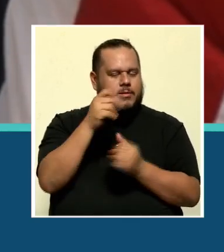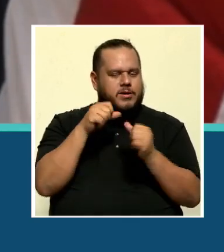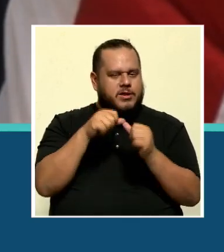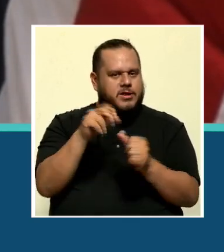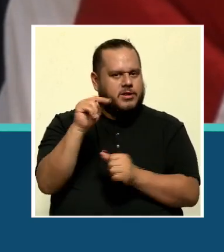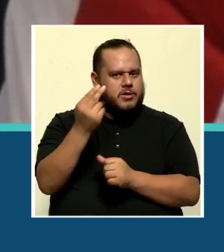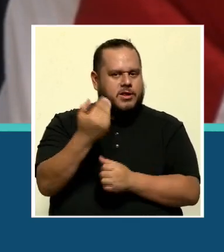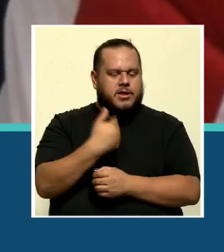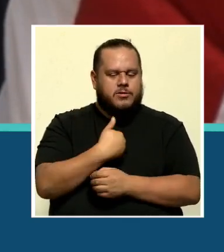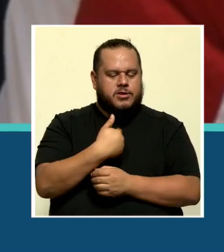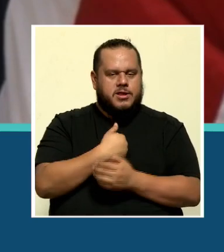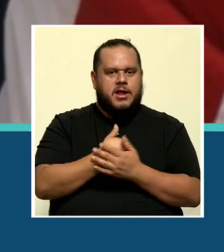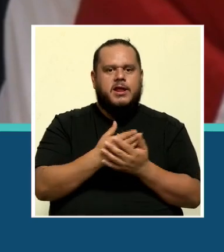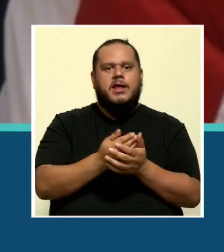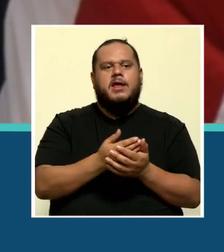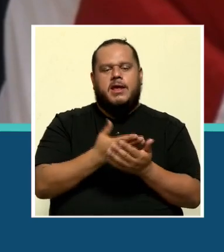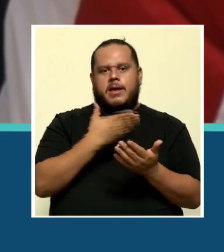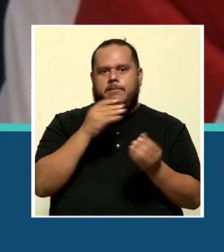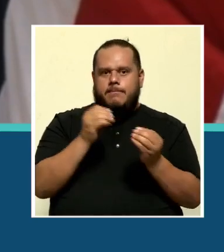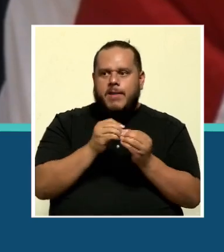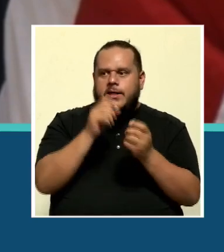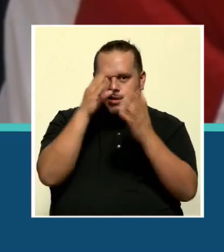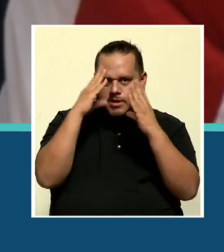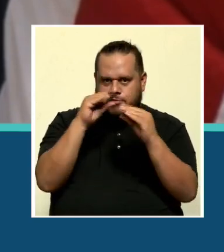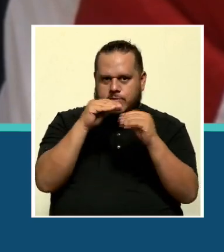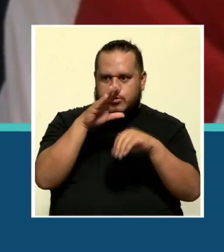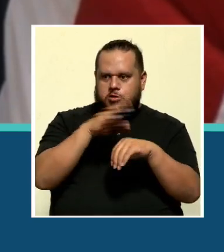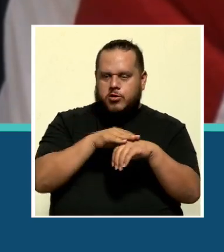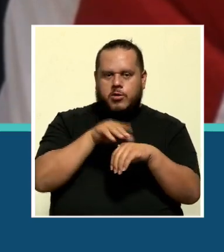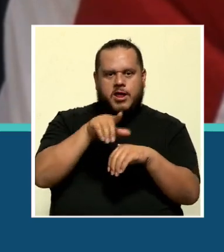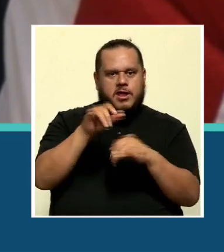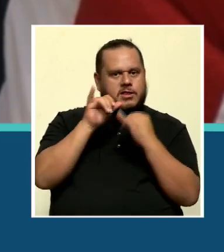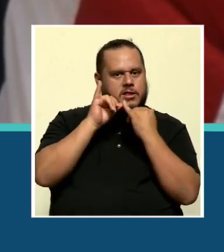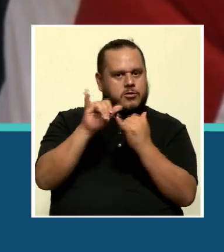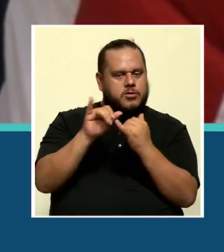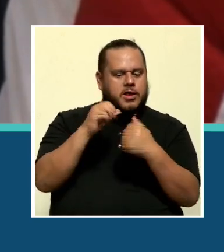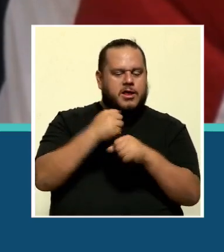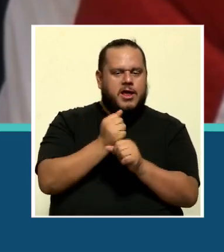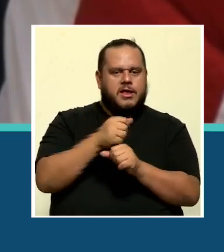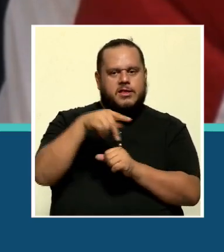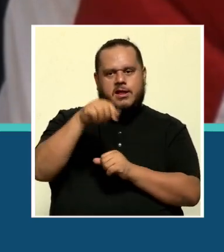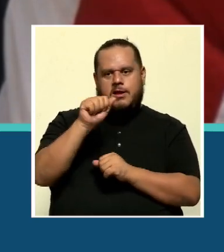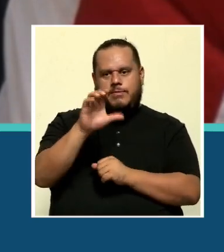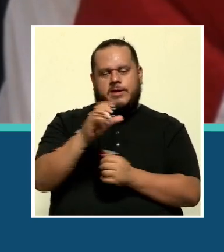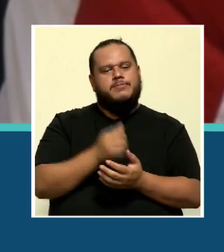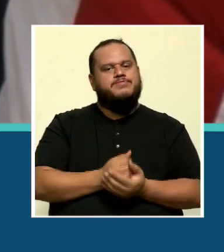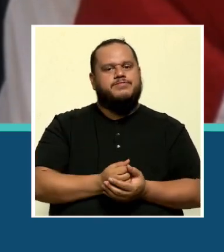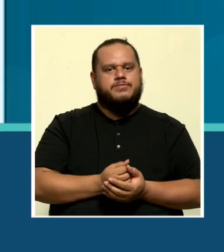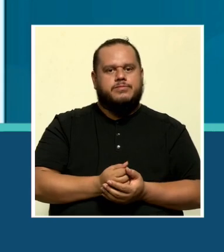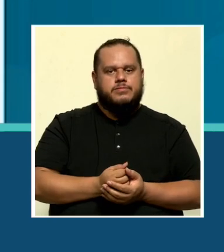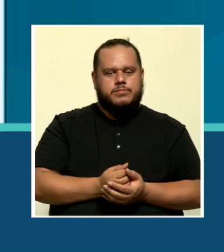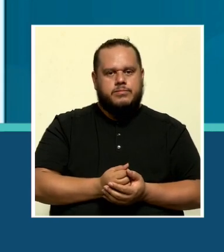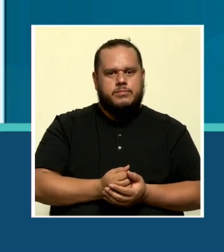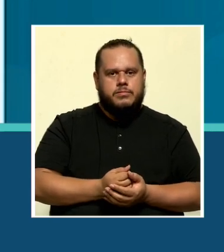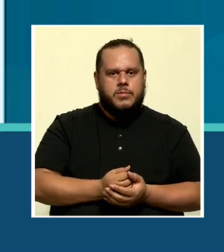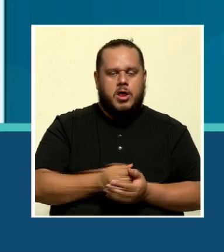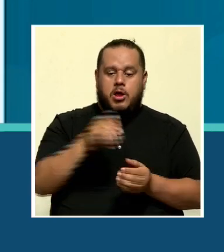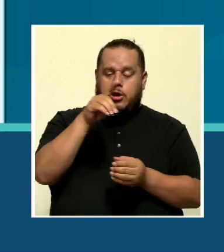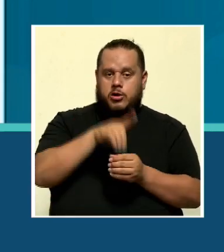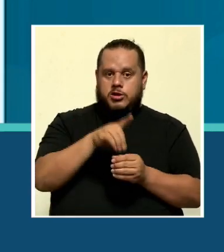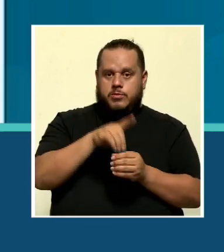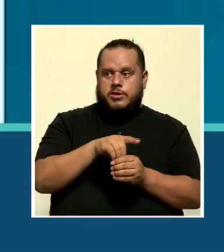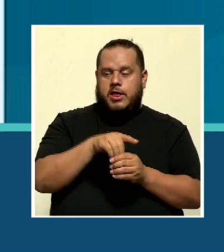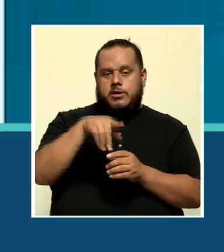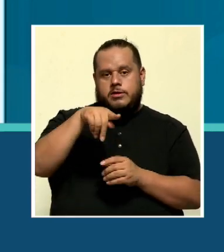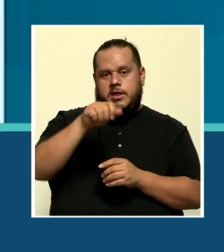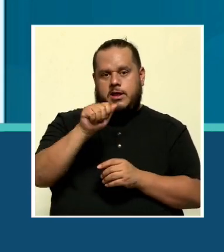nota que nos tiene mayores detalles de lo que es esta denuncia que realiza el Partido Acción Ciudadana. Los diputados del Partido